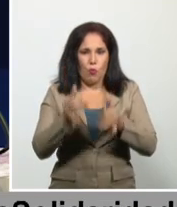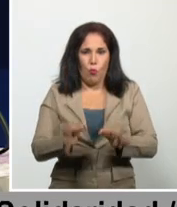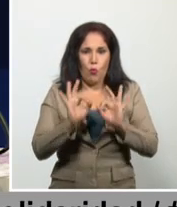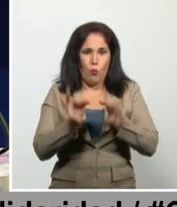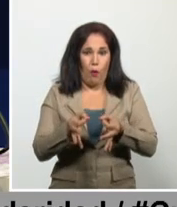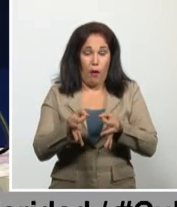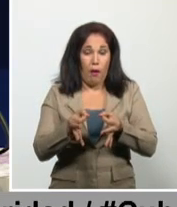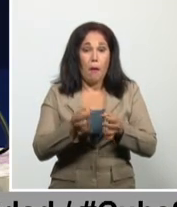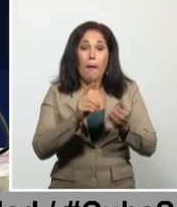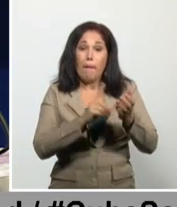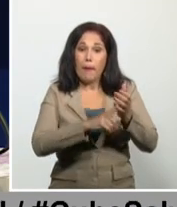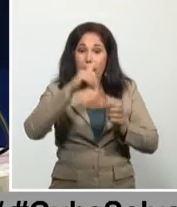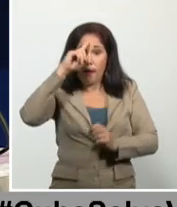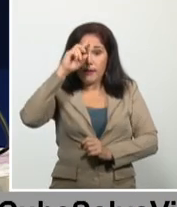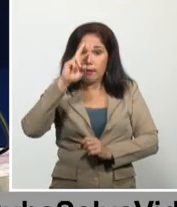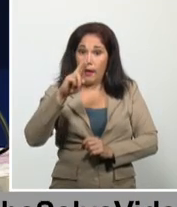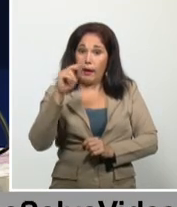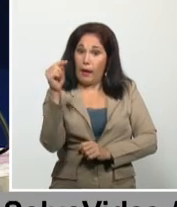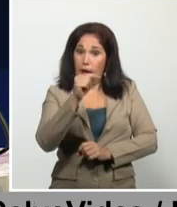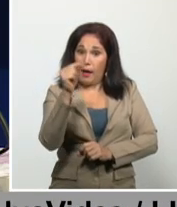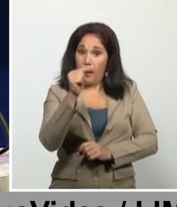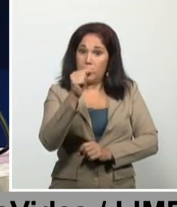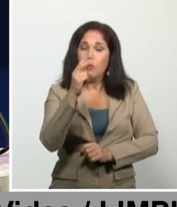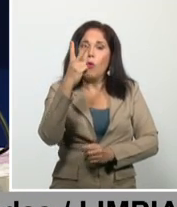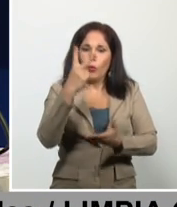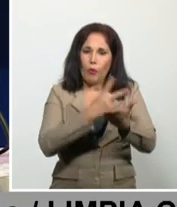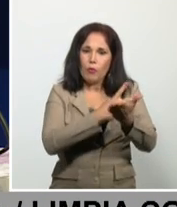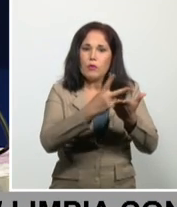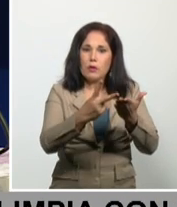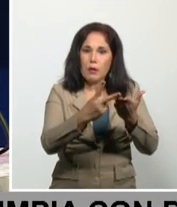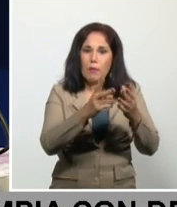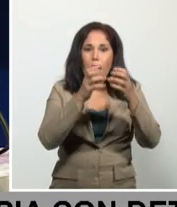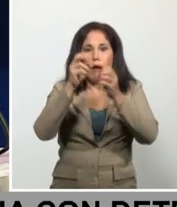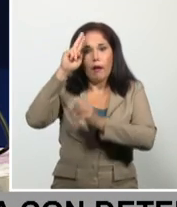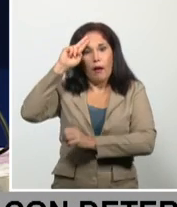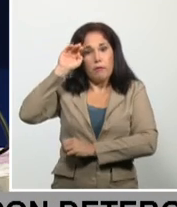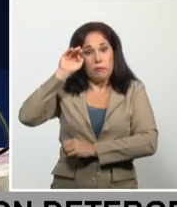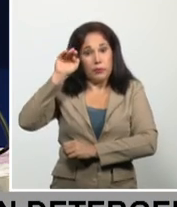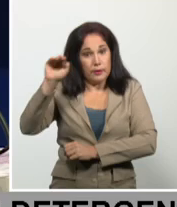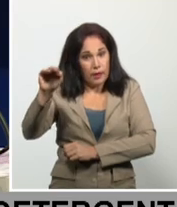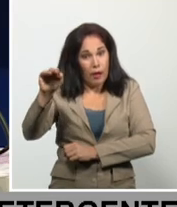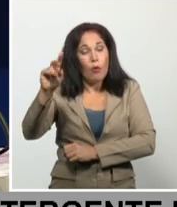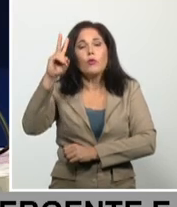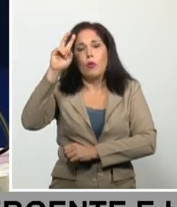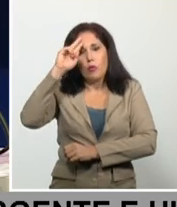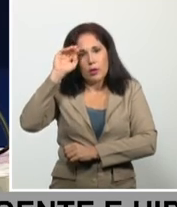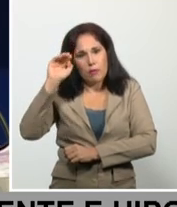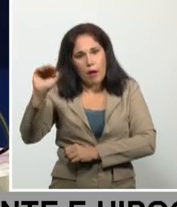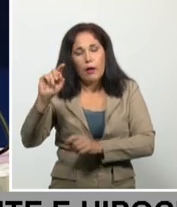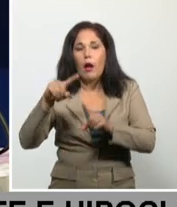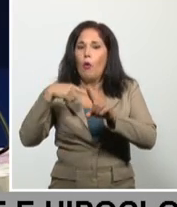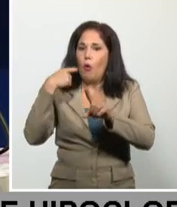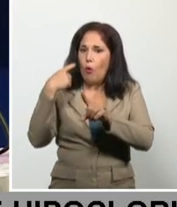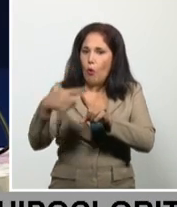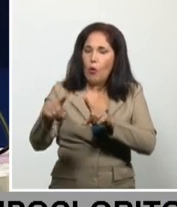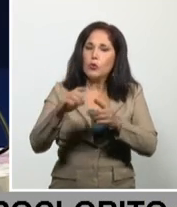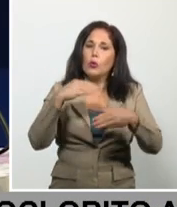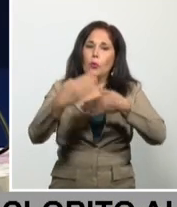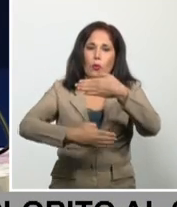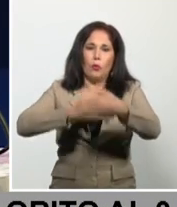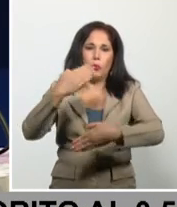es negativo, pues hace la cuarentena durante 14 días. A los 14 días, bueno, ya se incorpora si no ha tenido